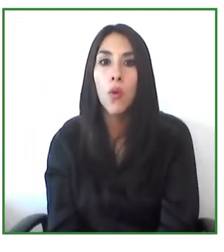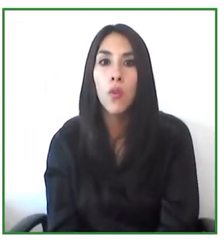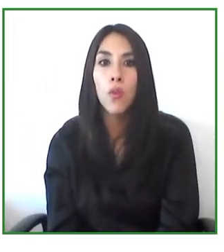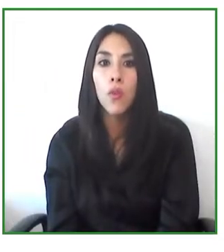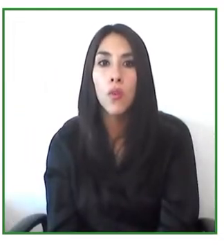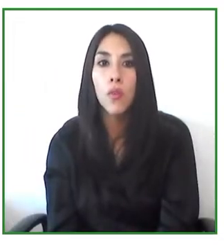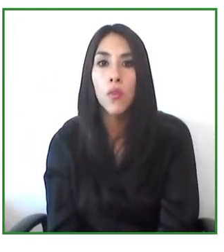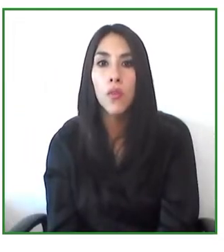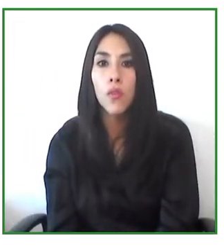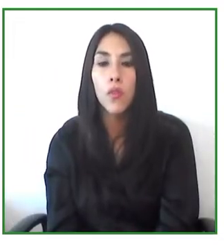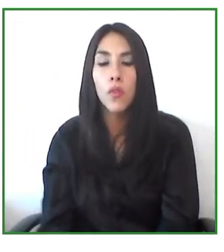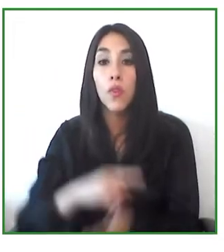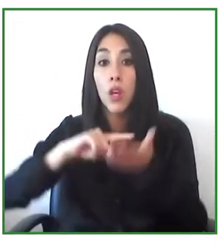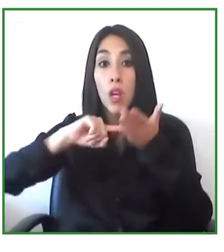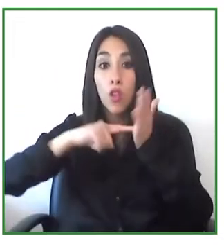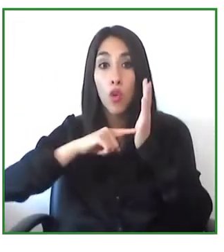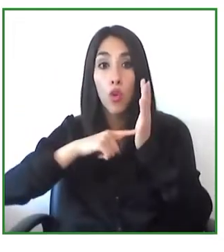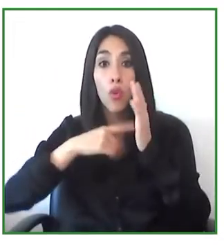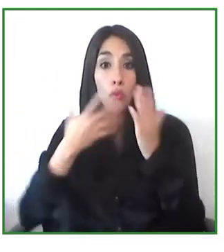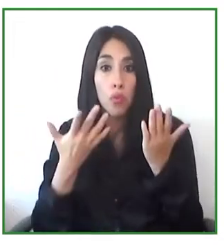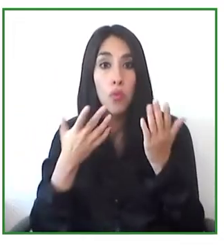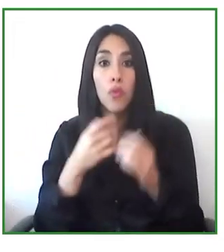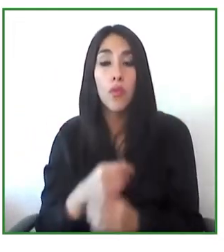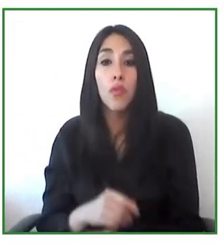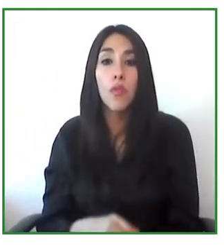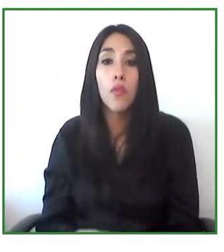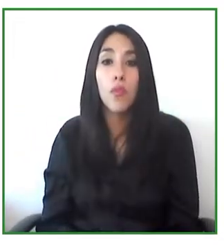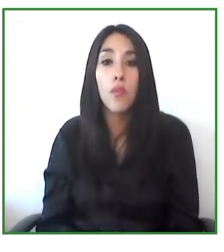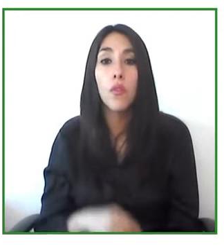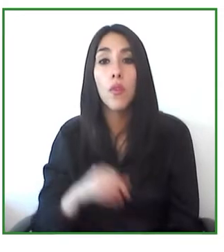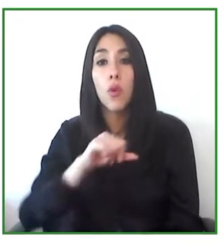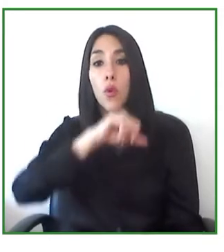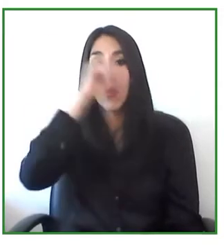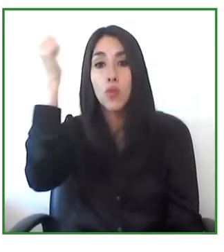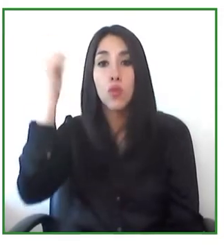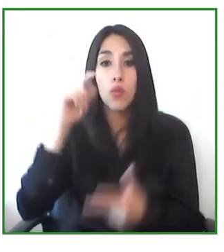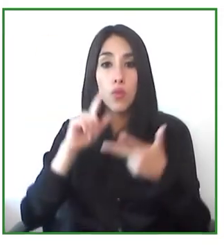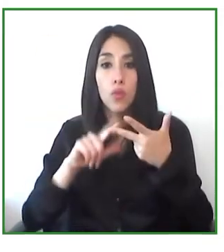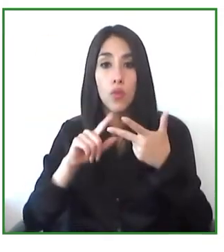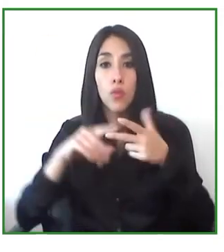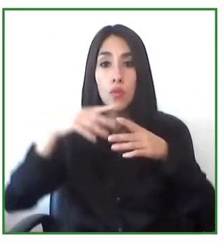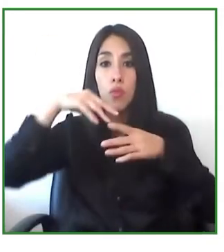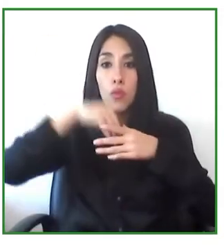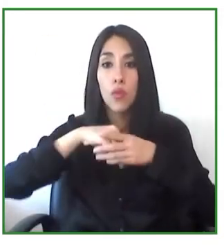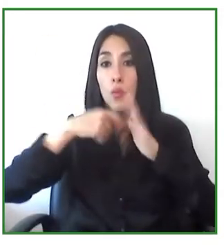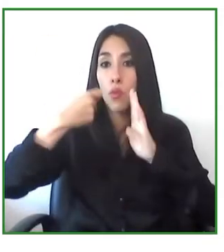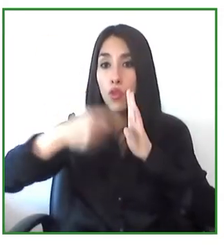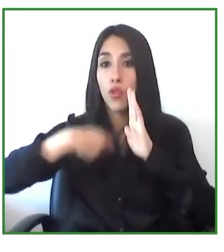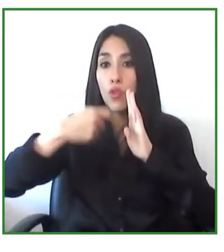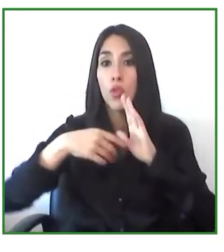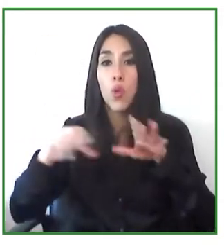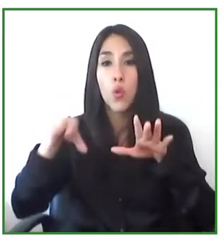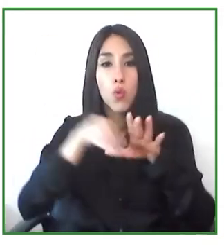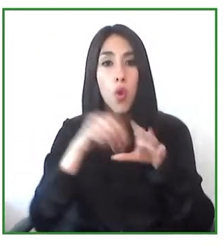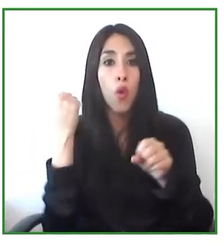También, dentro del programa de inclusión laboral, tenemos algunas empresas que muchas veces nos piden